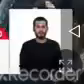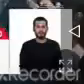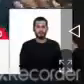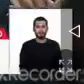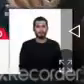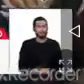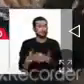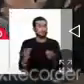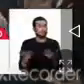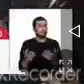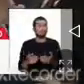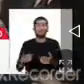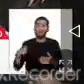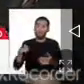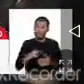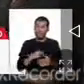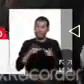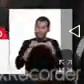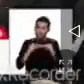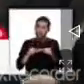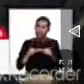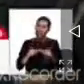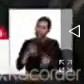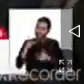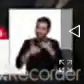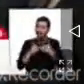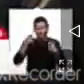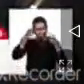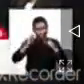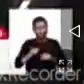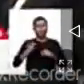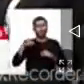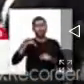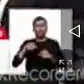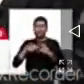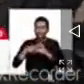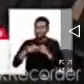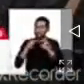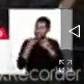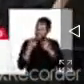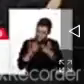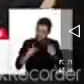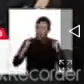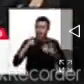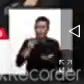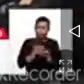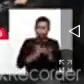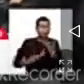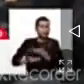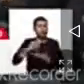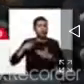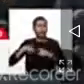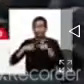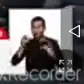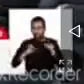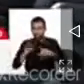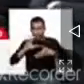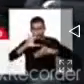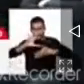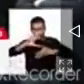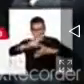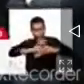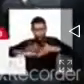Entonces, vamos a lanzarnos a un acuerdo de intercambio por la libertad económica unidos por las aguas y los puertos